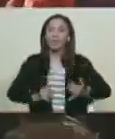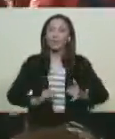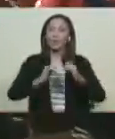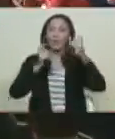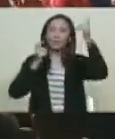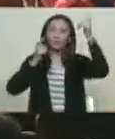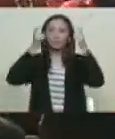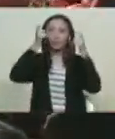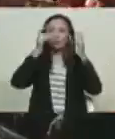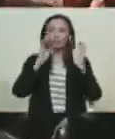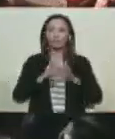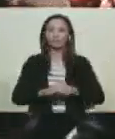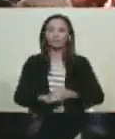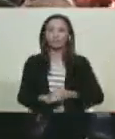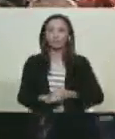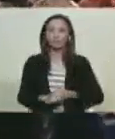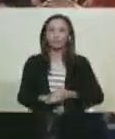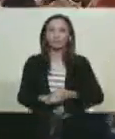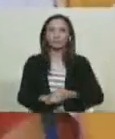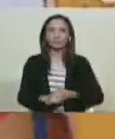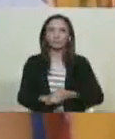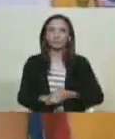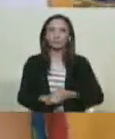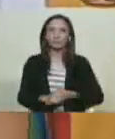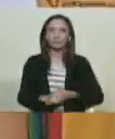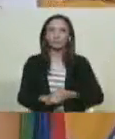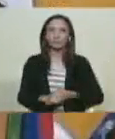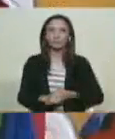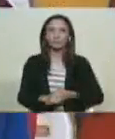Hugo Chávez Frías, más nada.